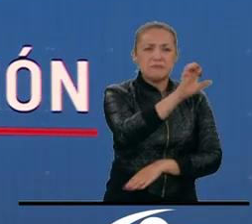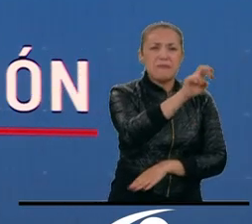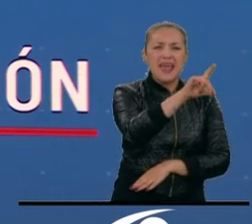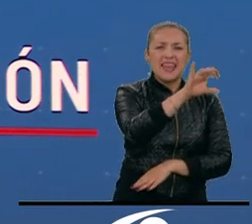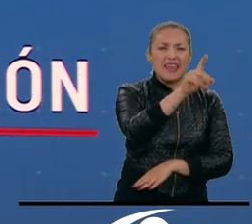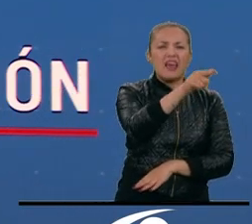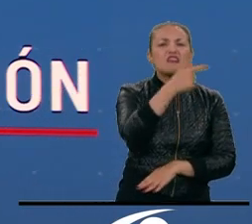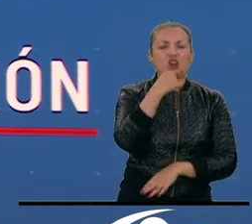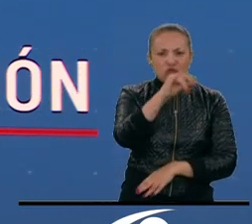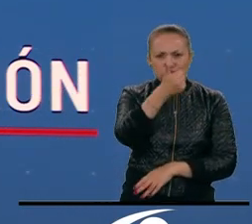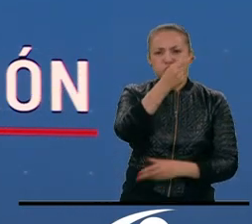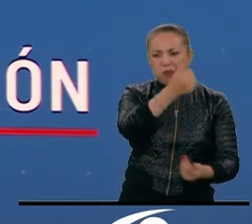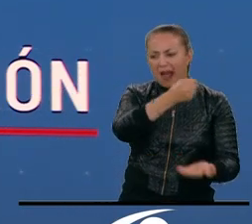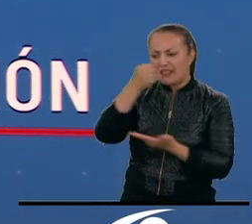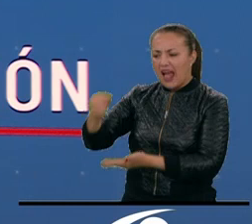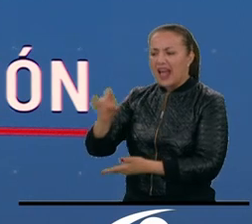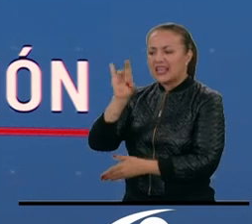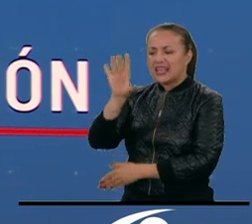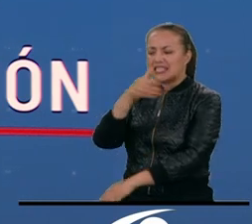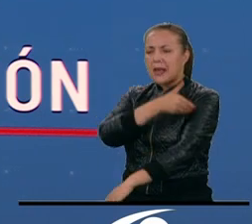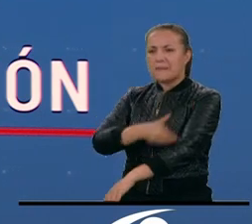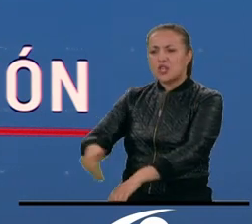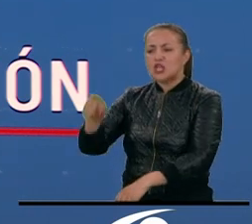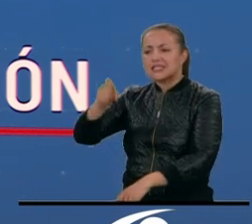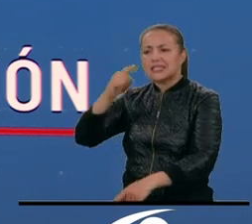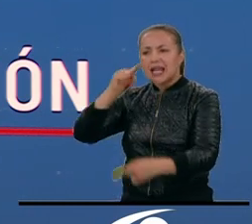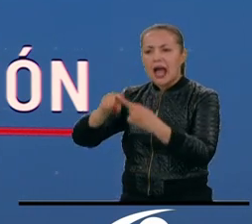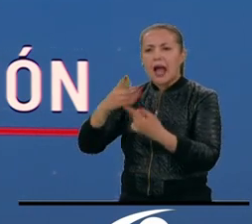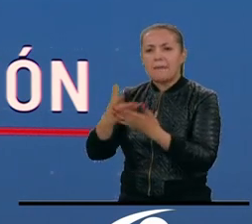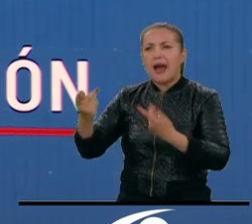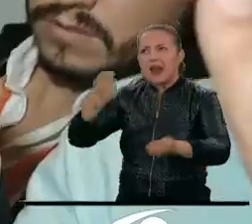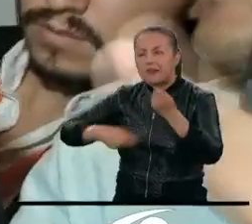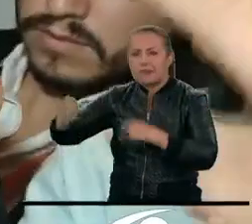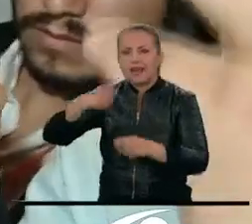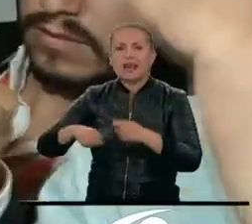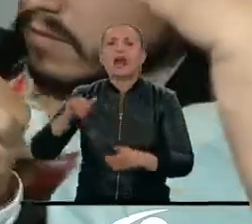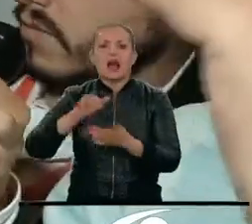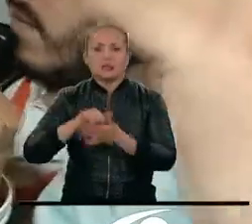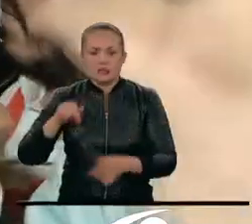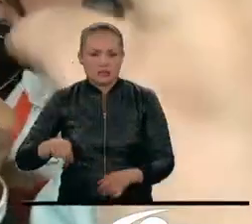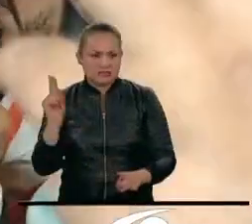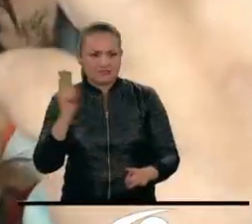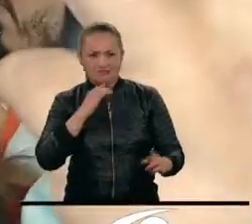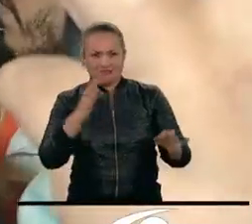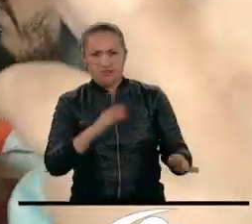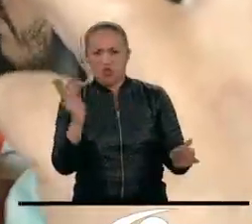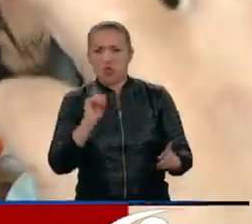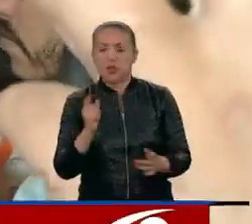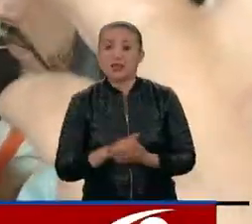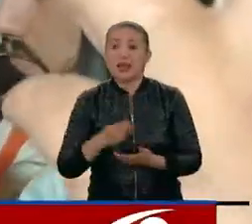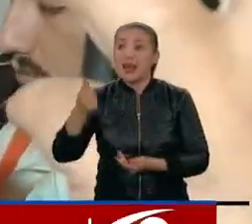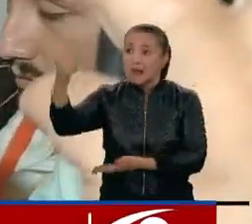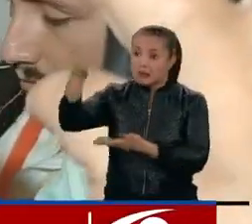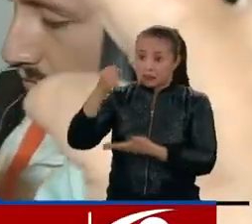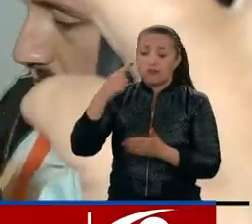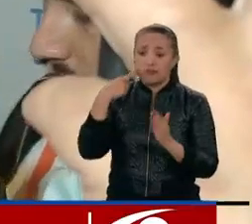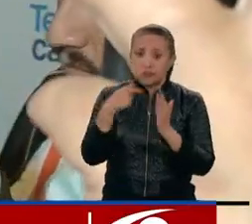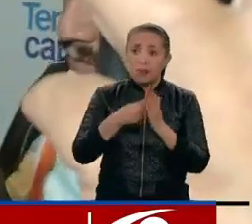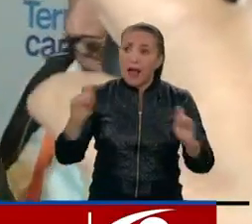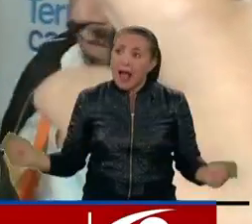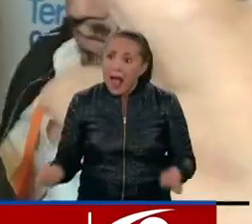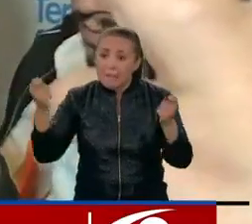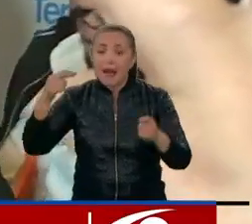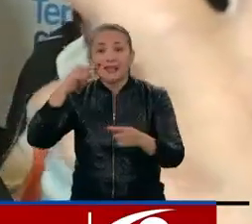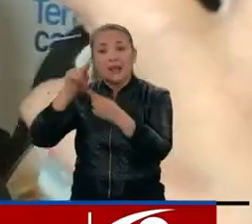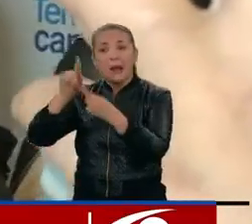fue lo que dijo Ricardo Roa, el actual presidente de Ecopetrol. Los aportes que tuvo la campaña están allí registrados. Suman